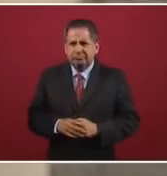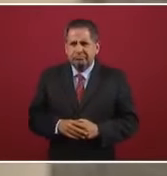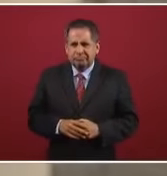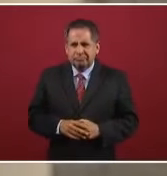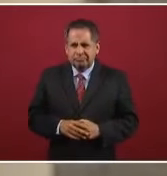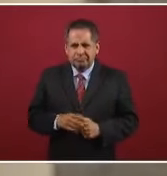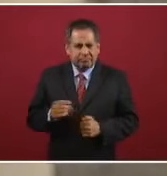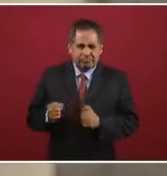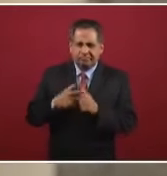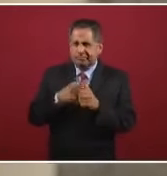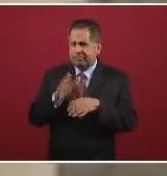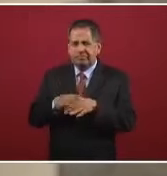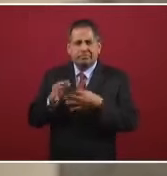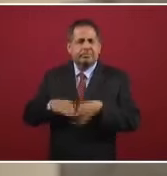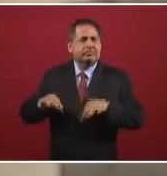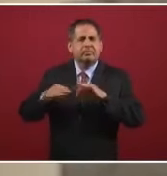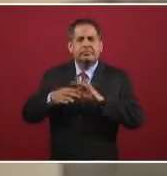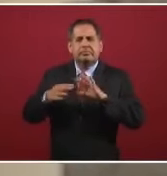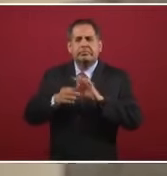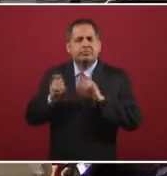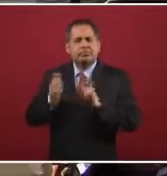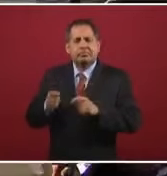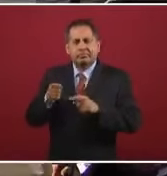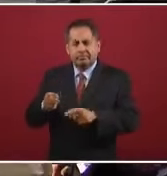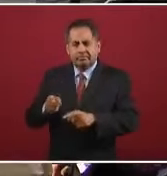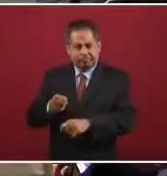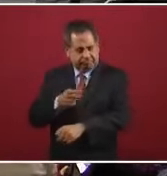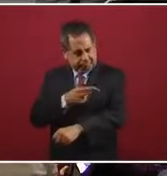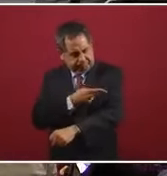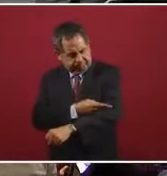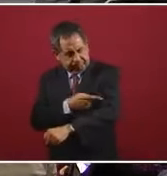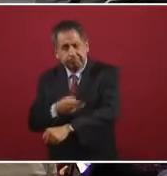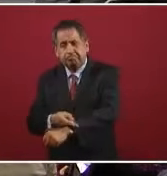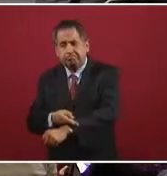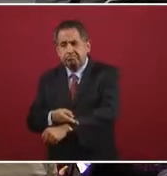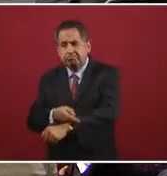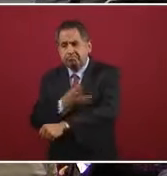lo principal es la honestidad,